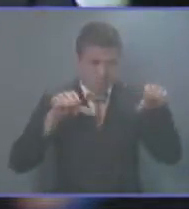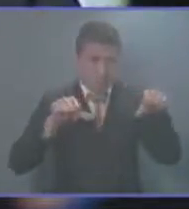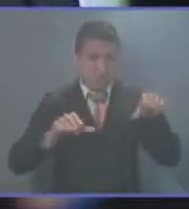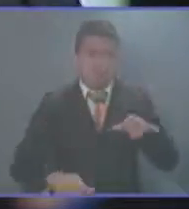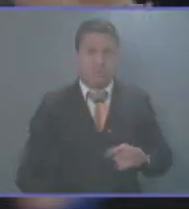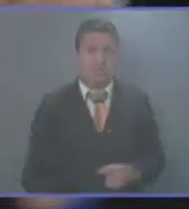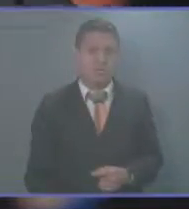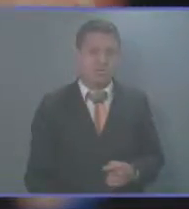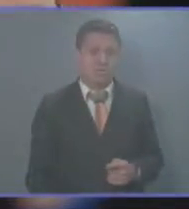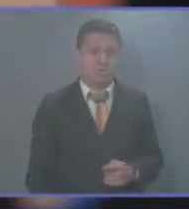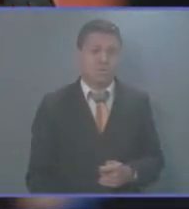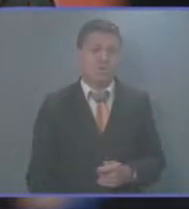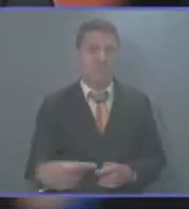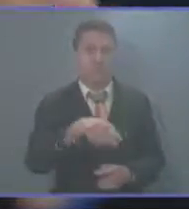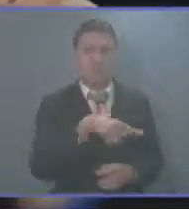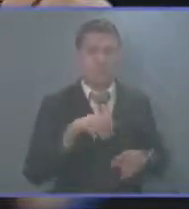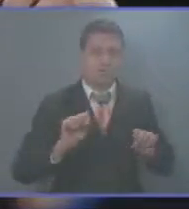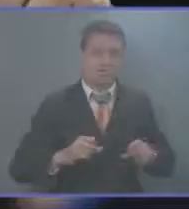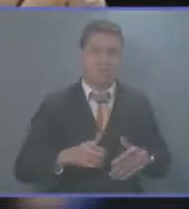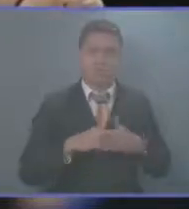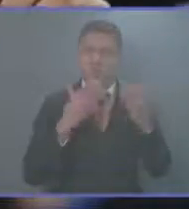medicinas.